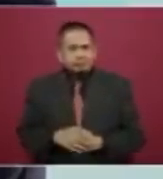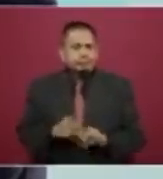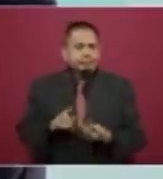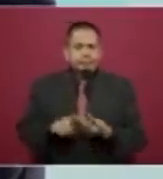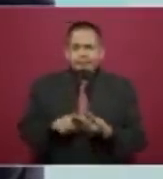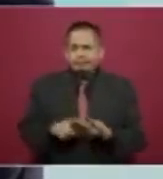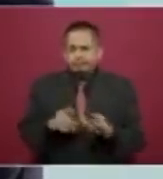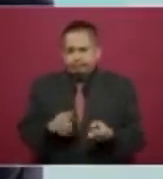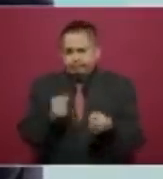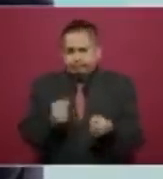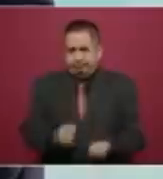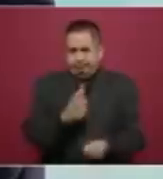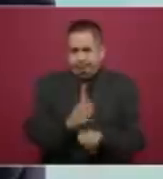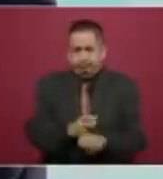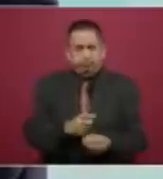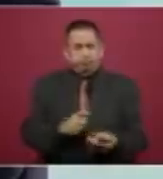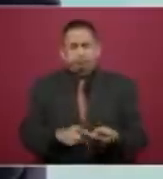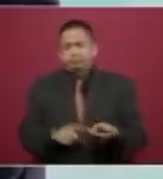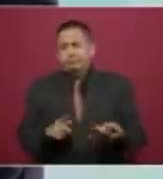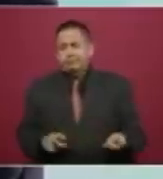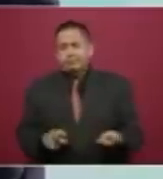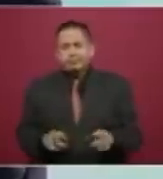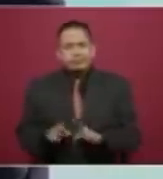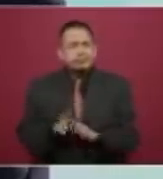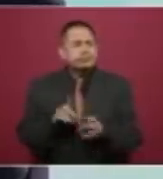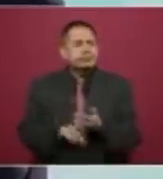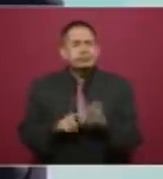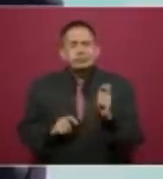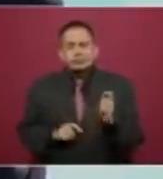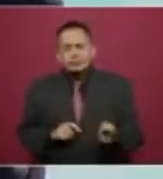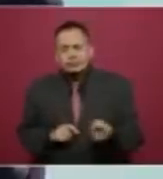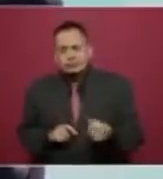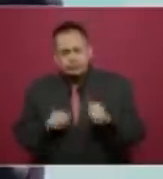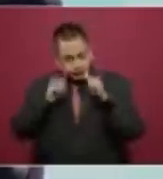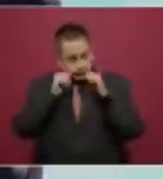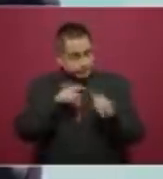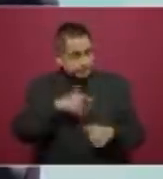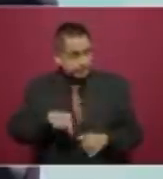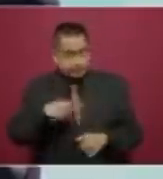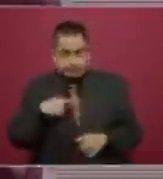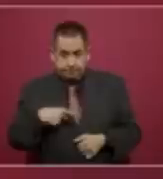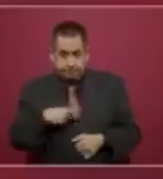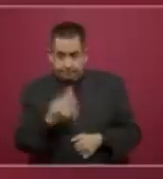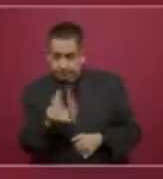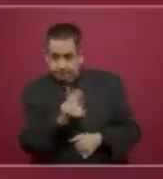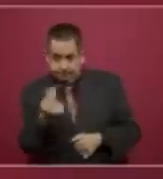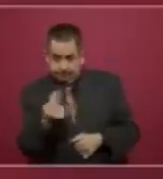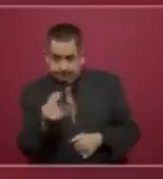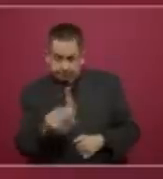seguridad, se atienda a los necesitados.